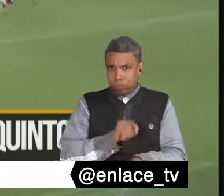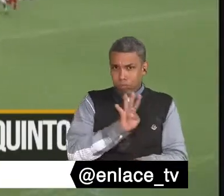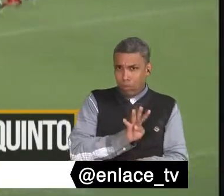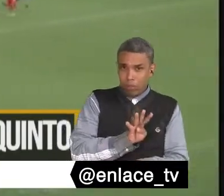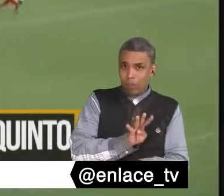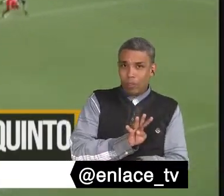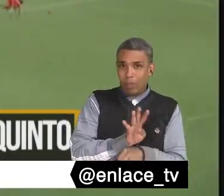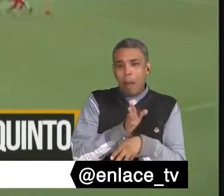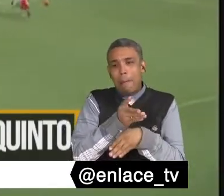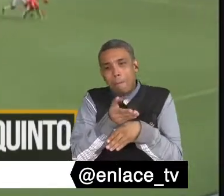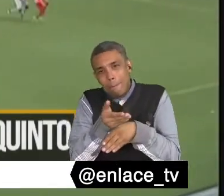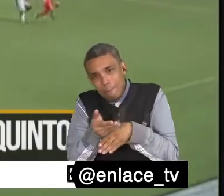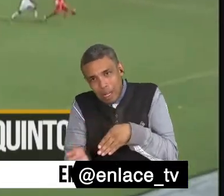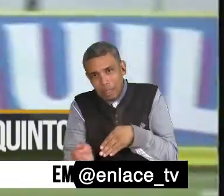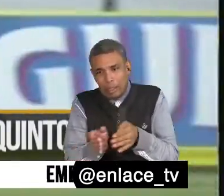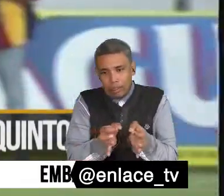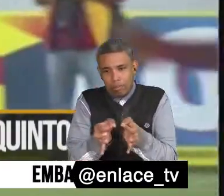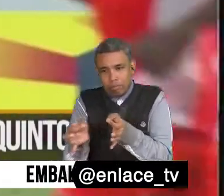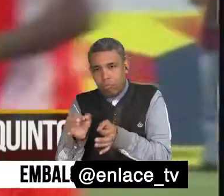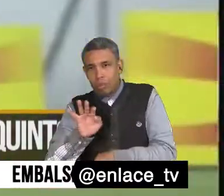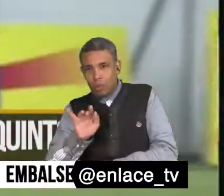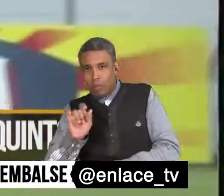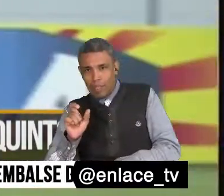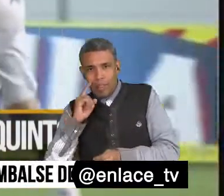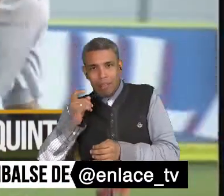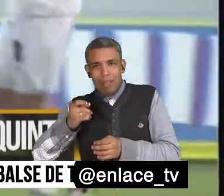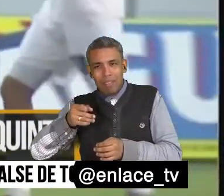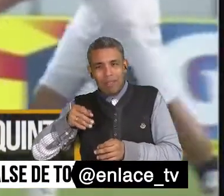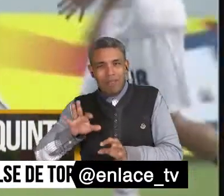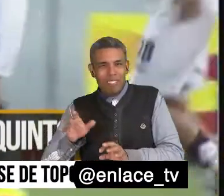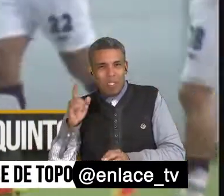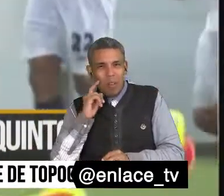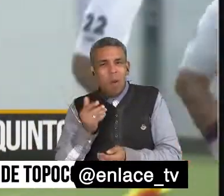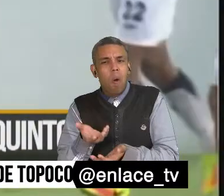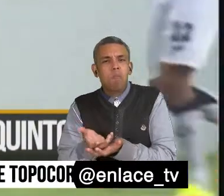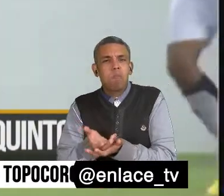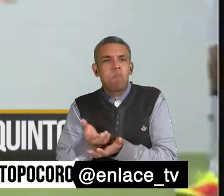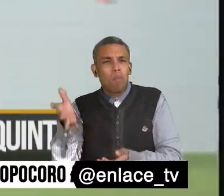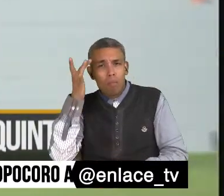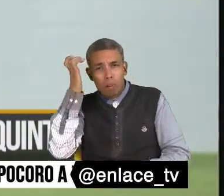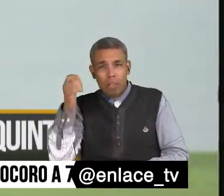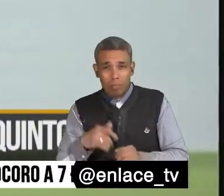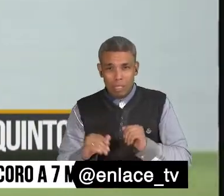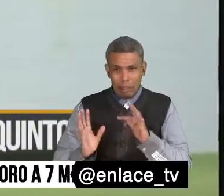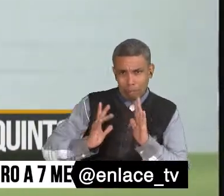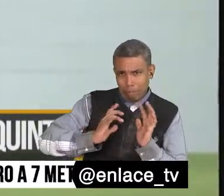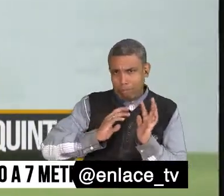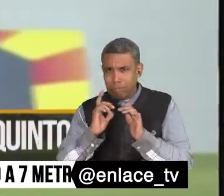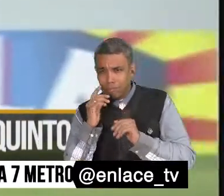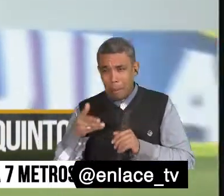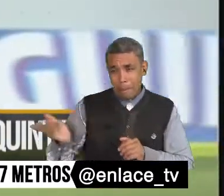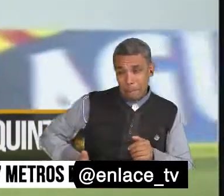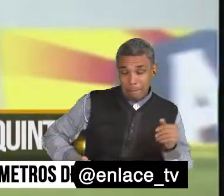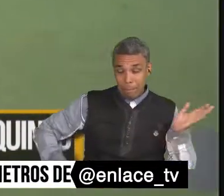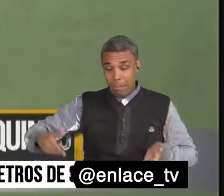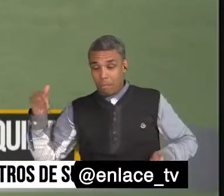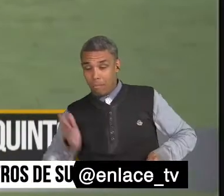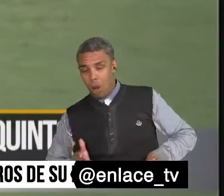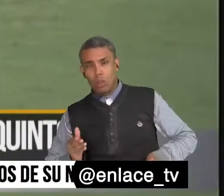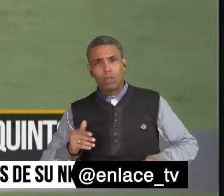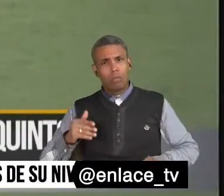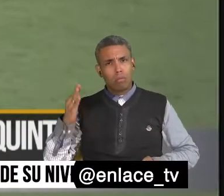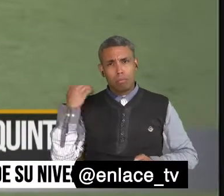tarde. El partido estuvo muy disputado en la mitad del terreno y cortado por las constantes faltas de lado y lado, tímidas llegadas a los arcos en un primer tiempo